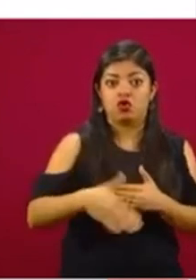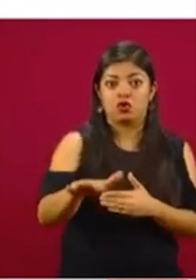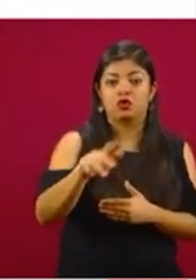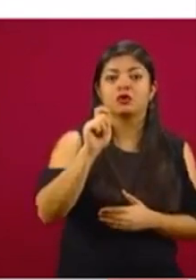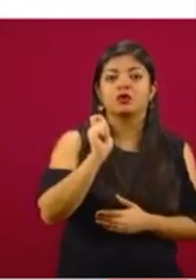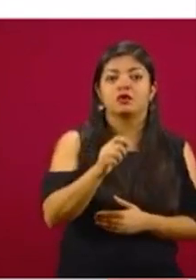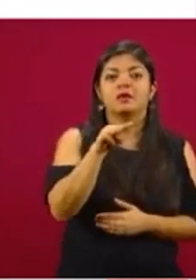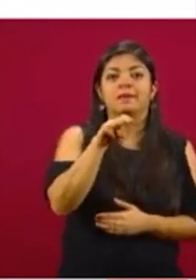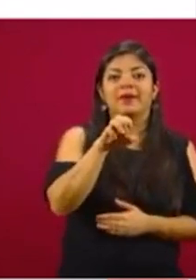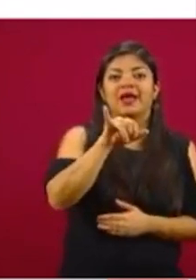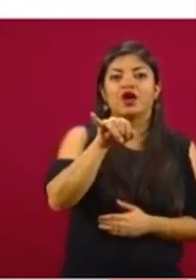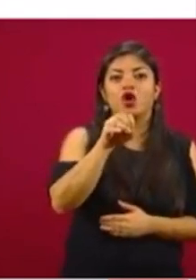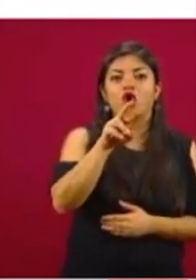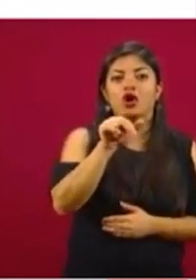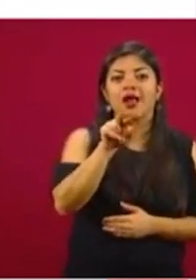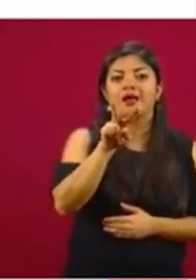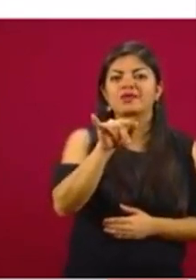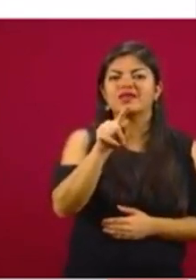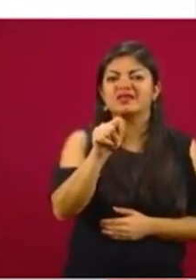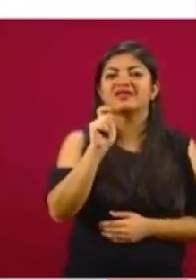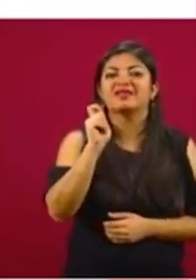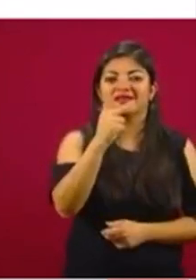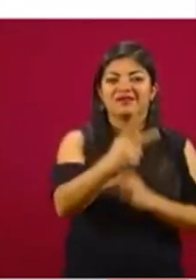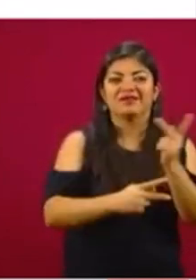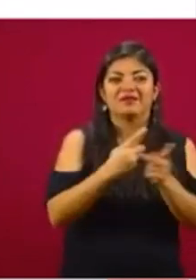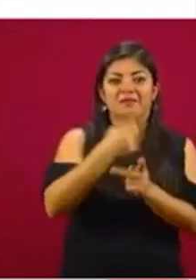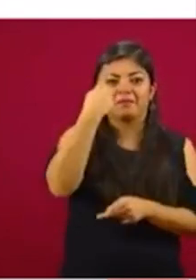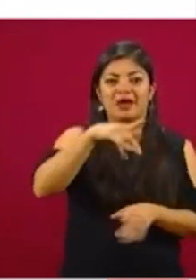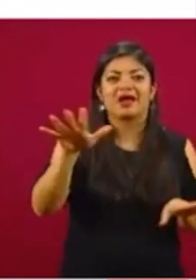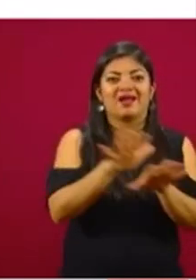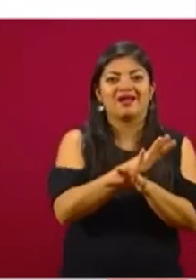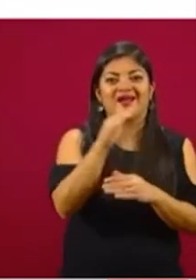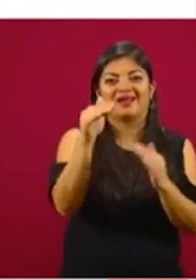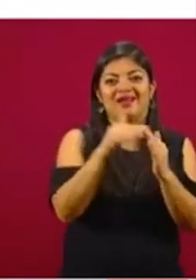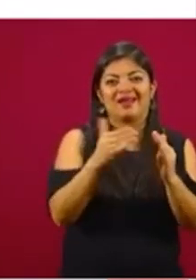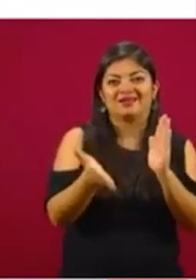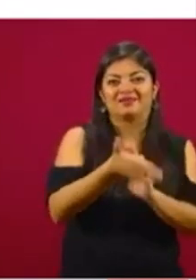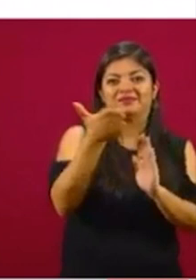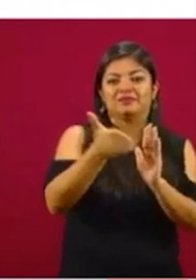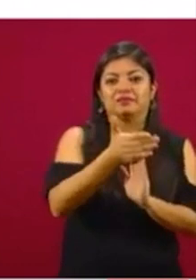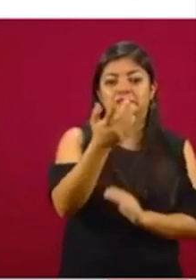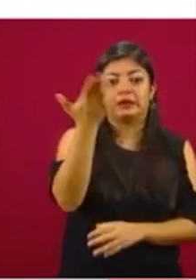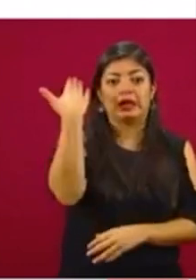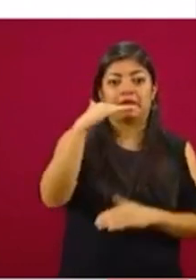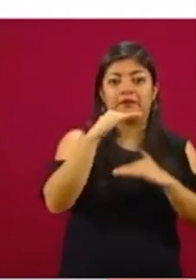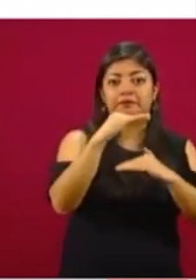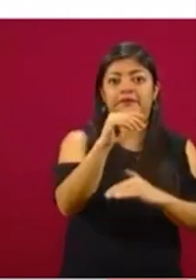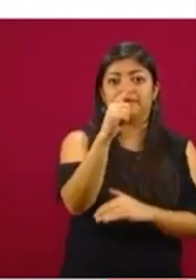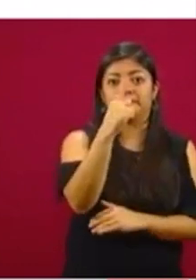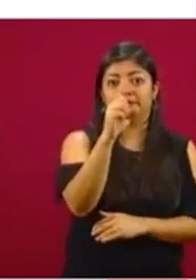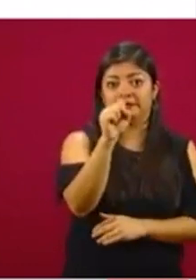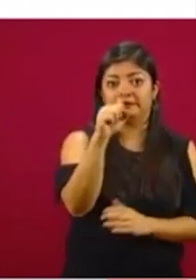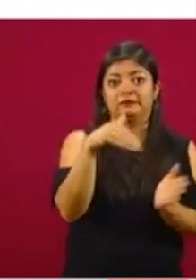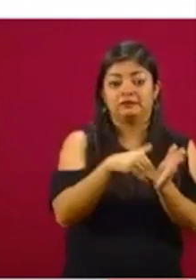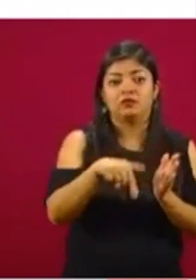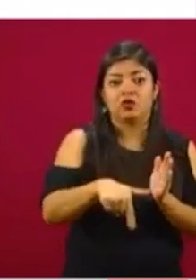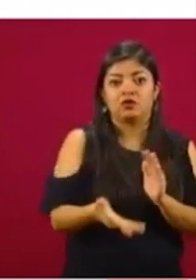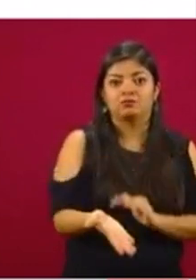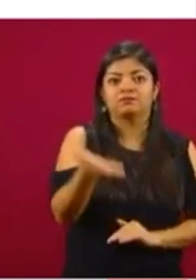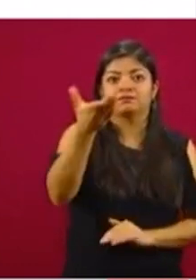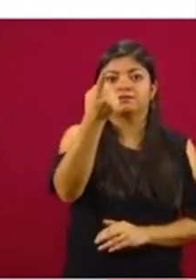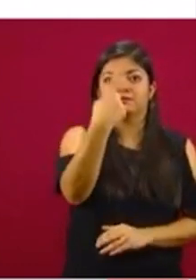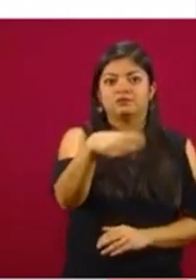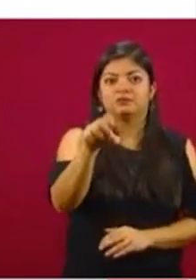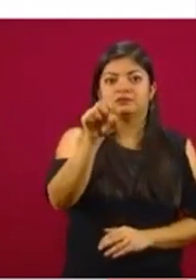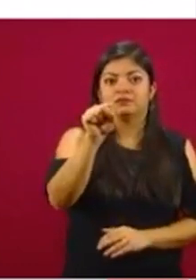Mejoravit, el crédito de mejora y ampliación de vivienda, sube del tope de 60 mil pesos a 125 mil pesos. Y